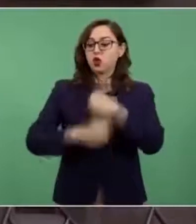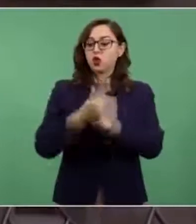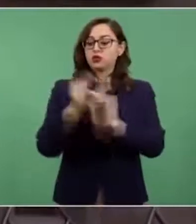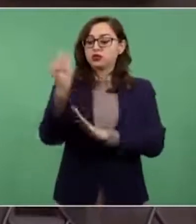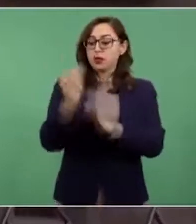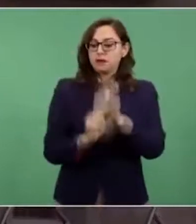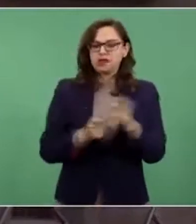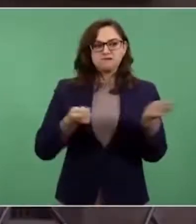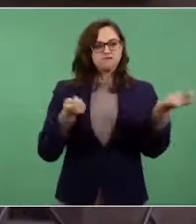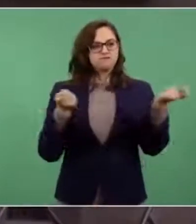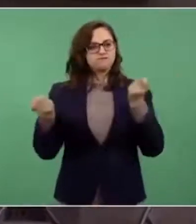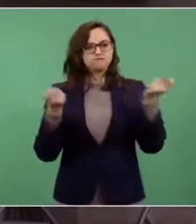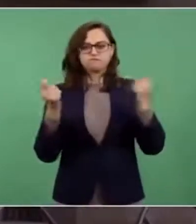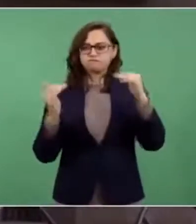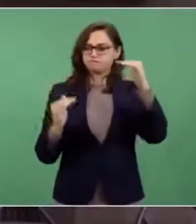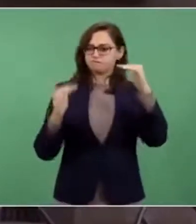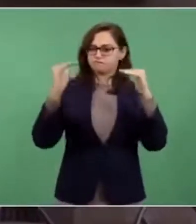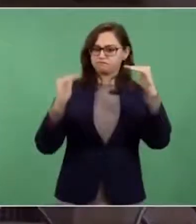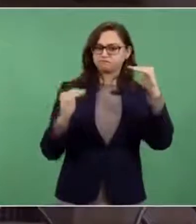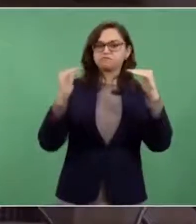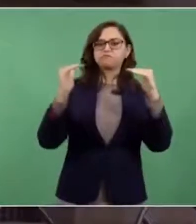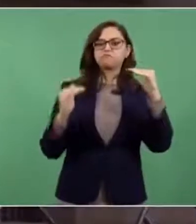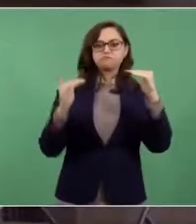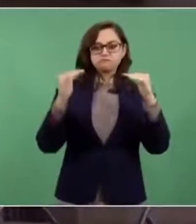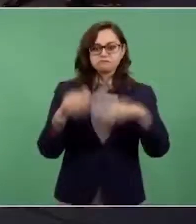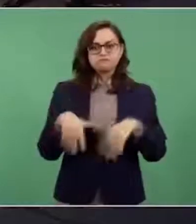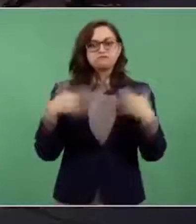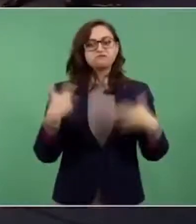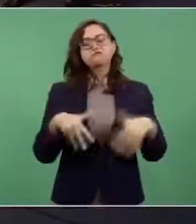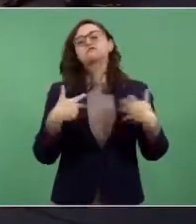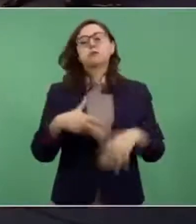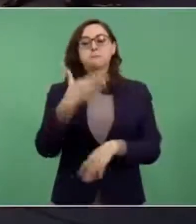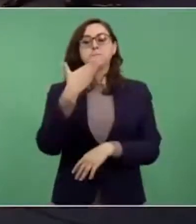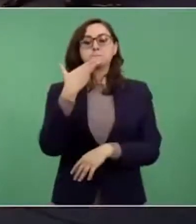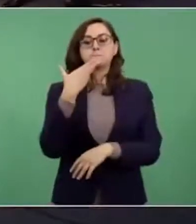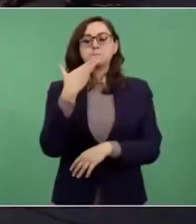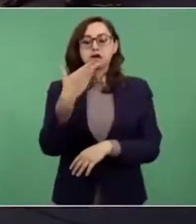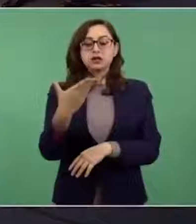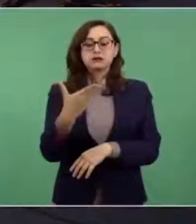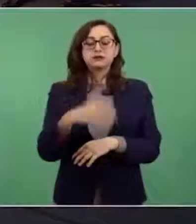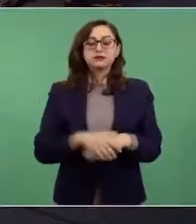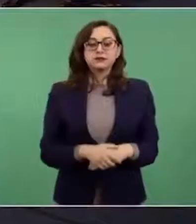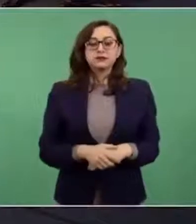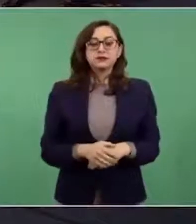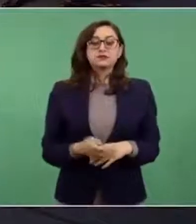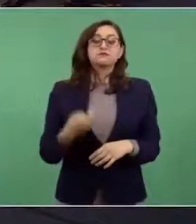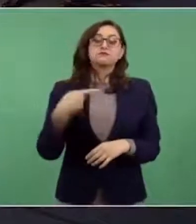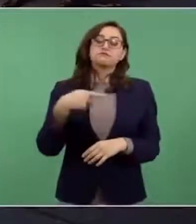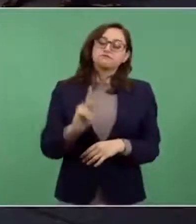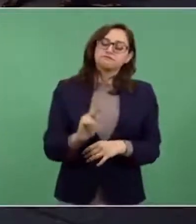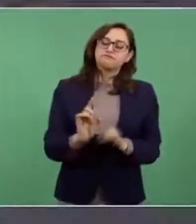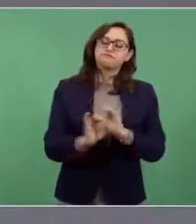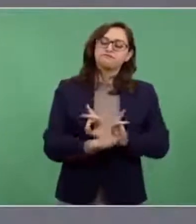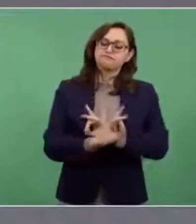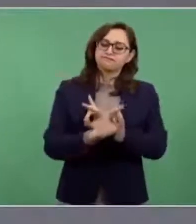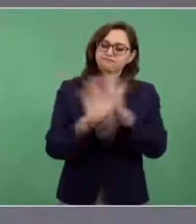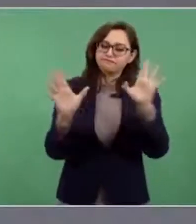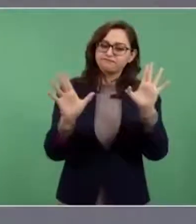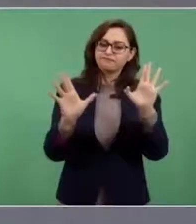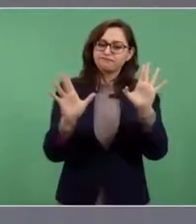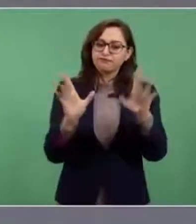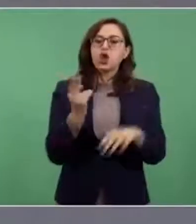no sucedía en 3 décadas. Sin embargo, por factores externos, en noviembre